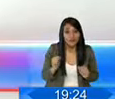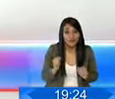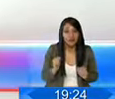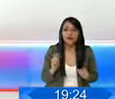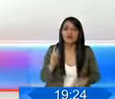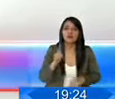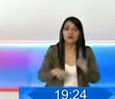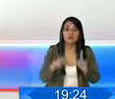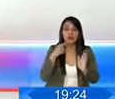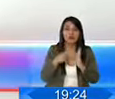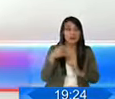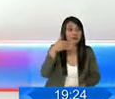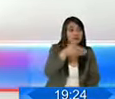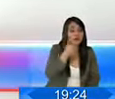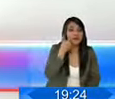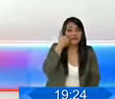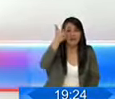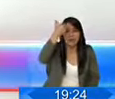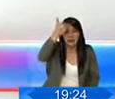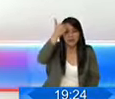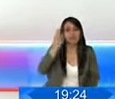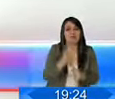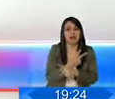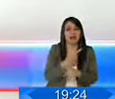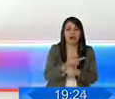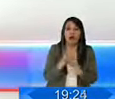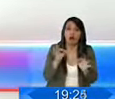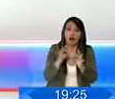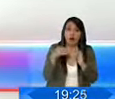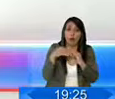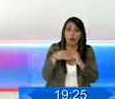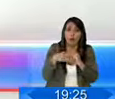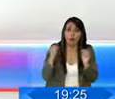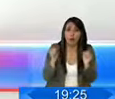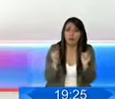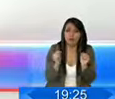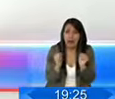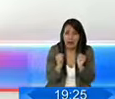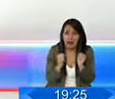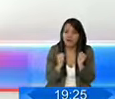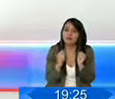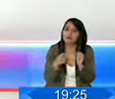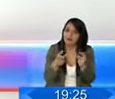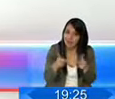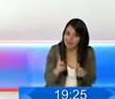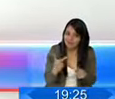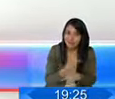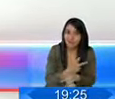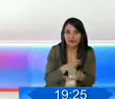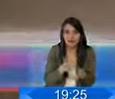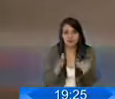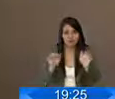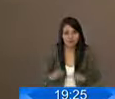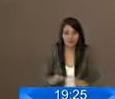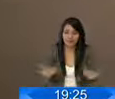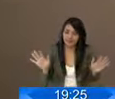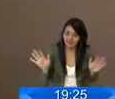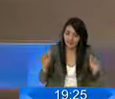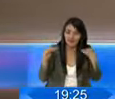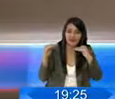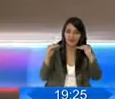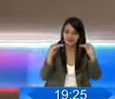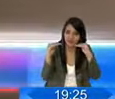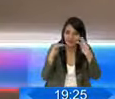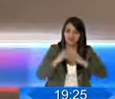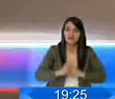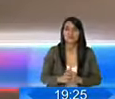si tiene fiebre, algo le está pasando. Si está con situación de temperatura muy baja, el paciente hasta puede morirse, ¿no? Lo que en este caso